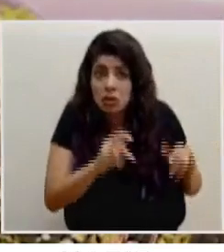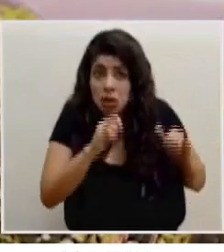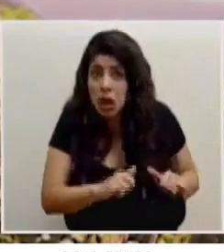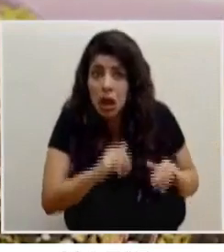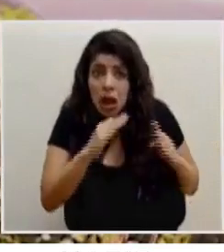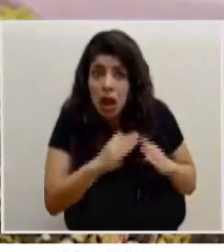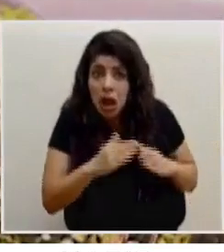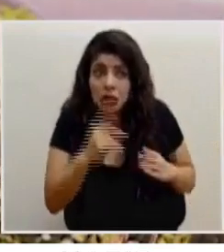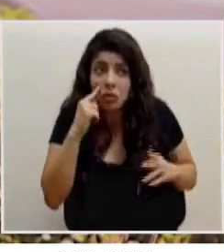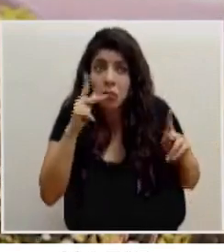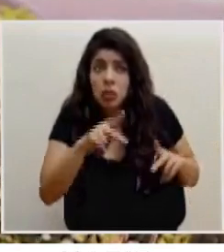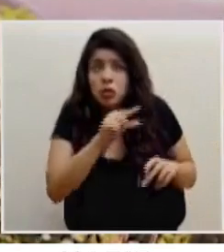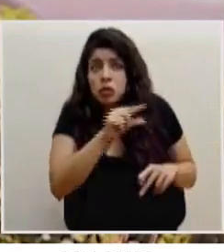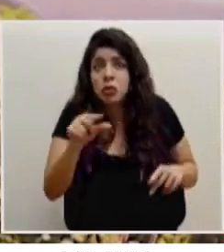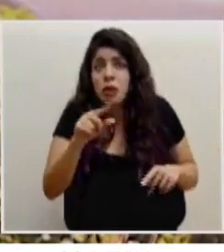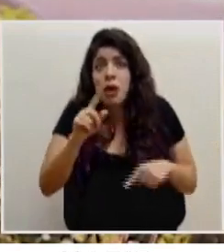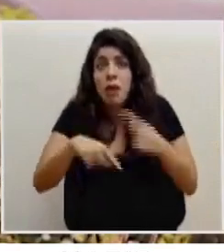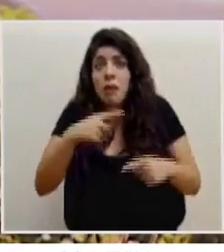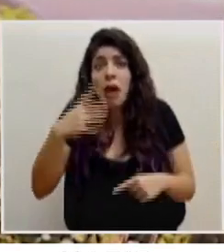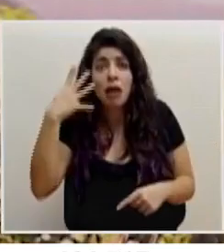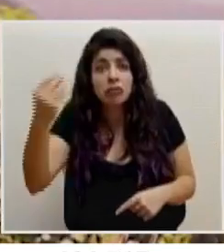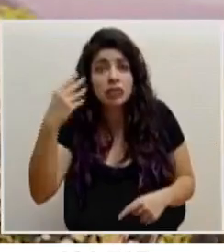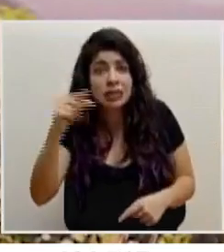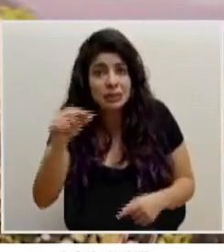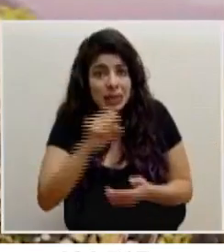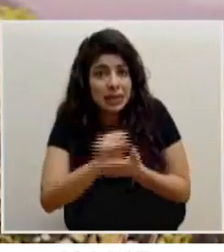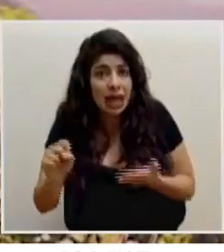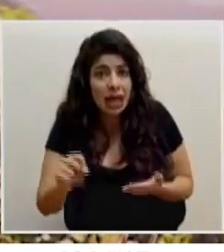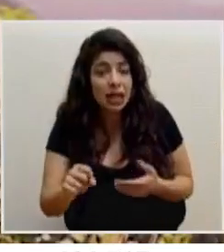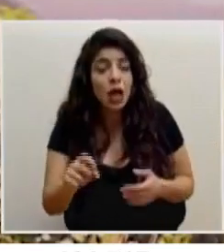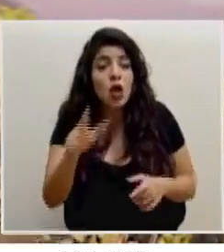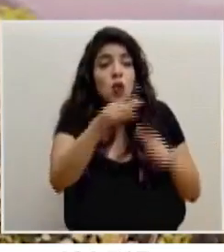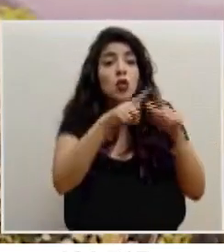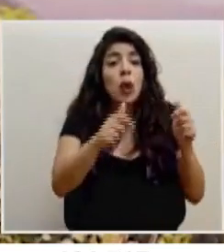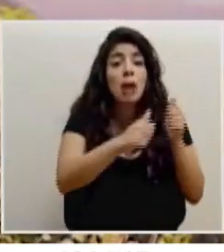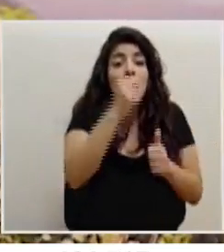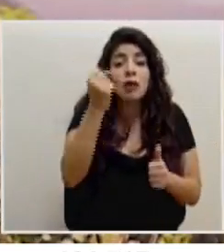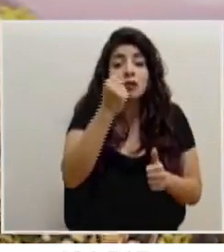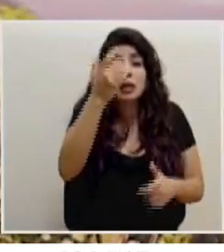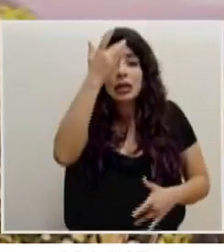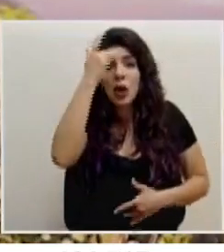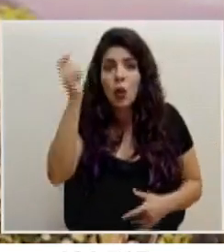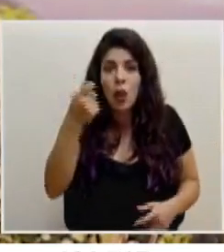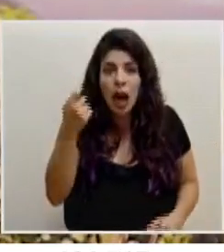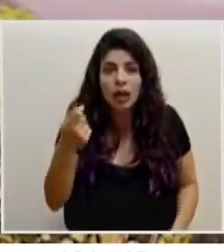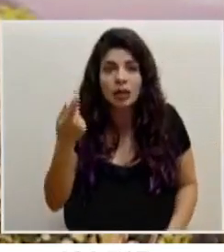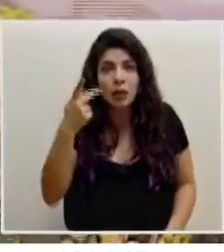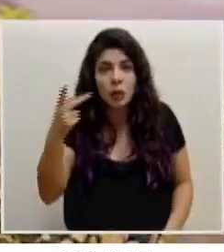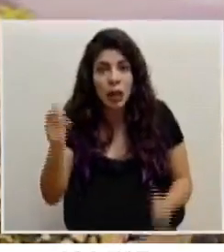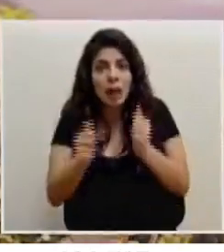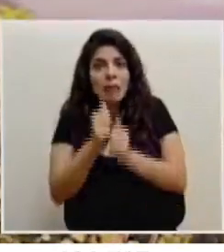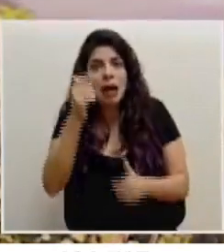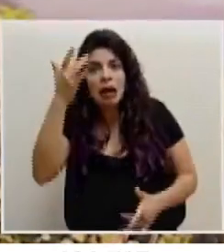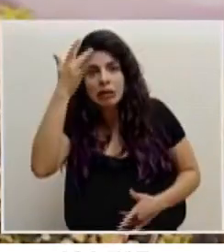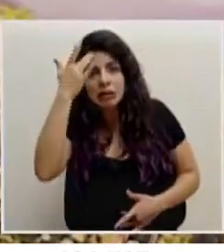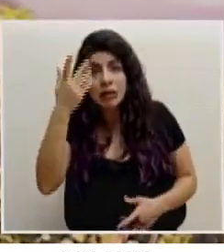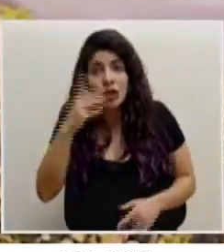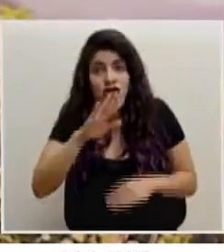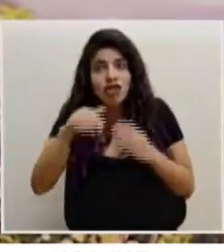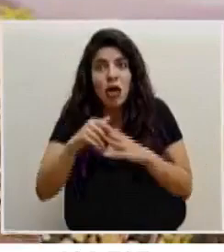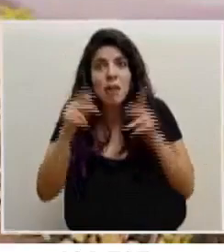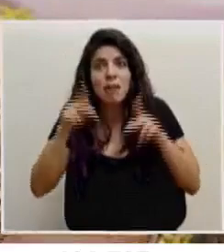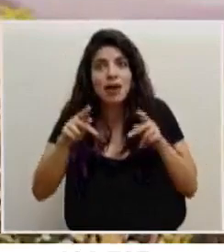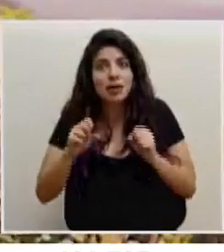casa porque todo el mundo va a salir en Semana Santa. Los cantones que están teniendo más casos están en Guanacaste, algunos en Punta Arenas, las playas donde va a ir todo el